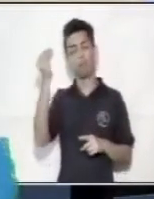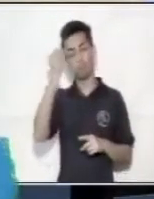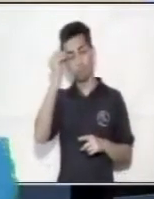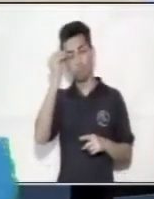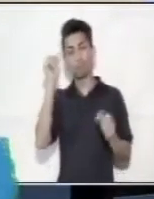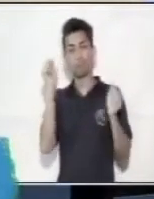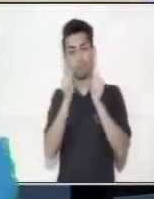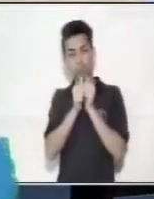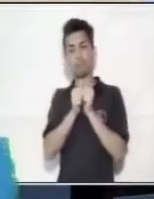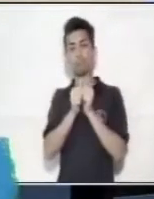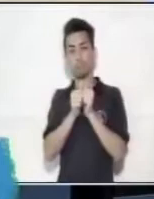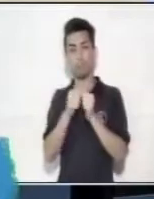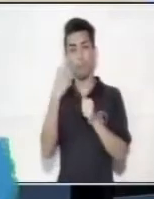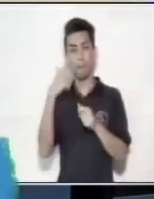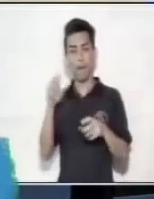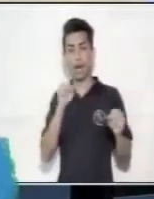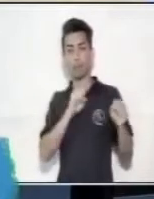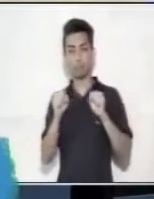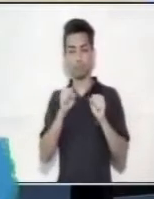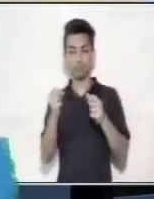mismos reciben la acción.